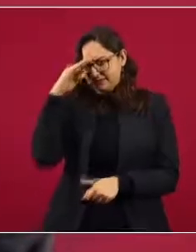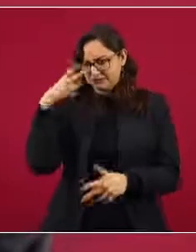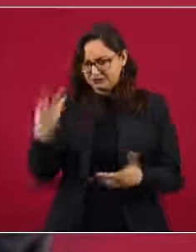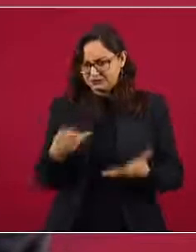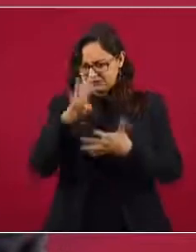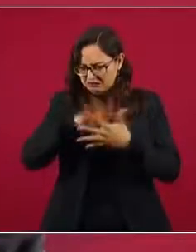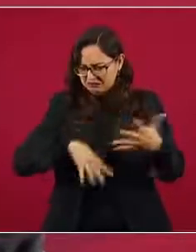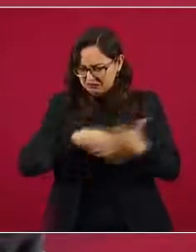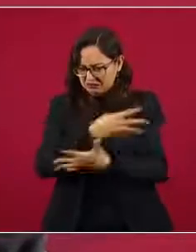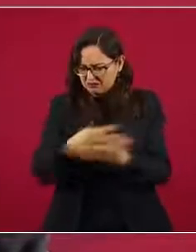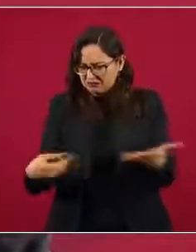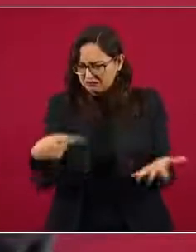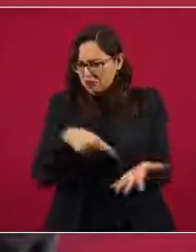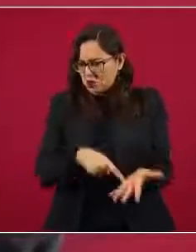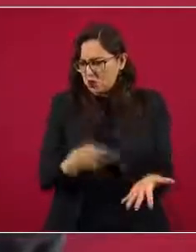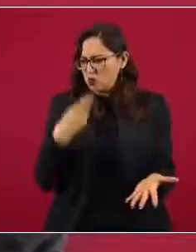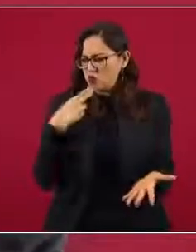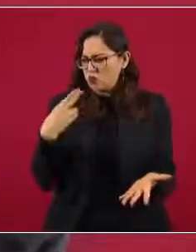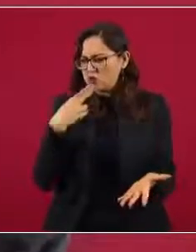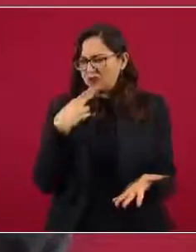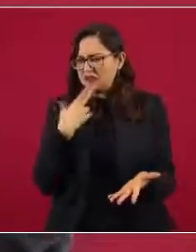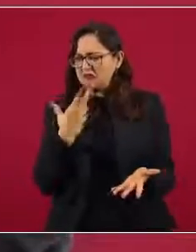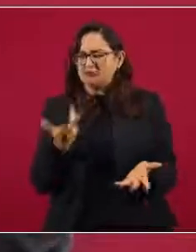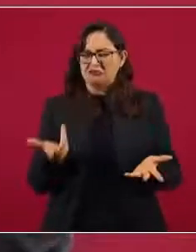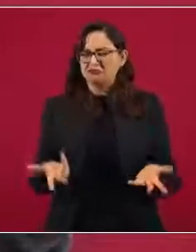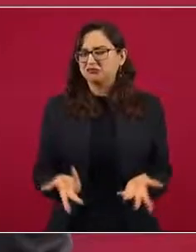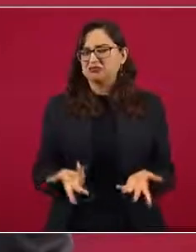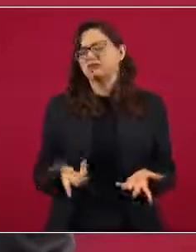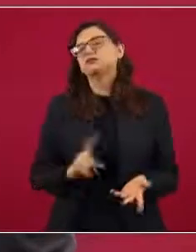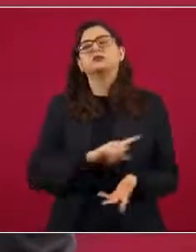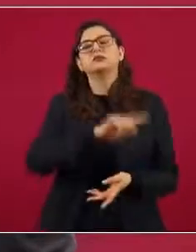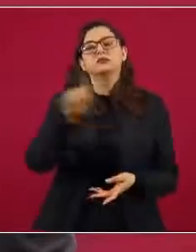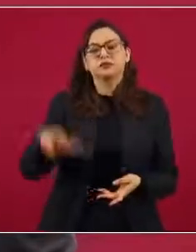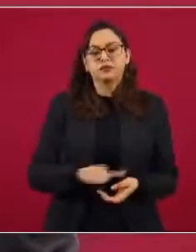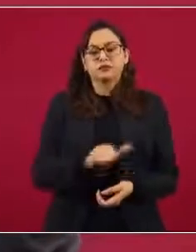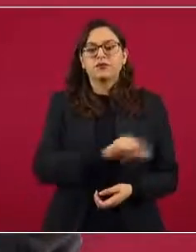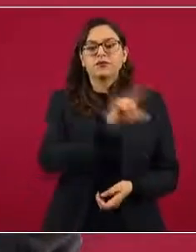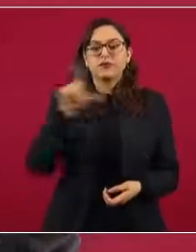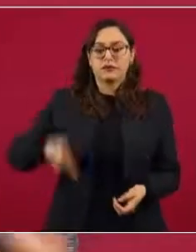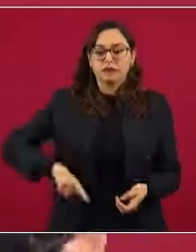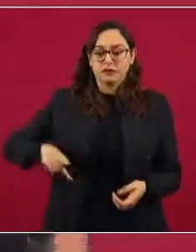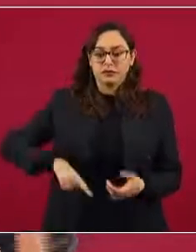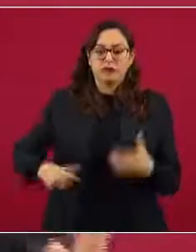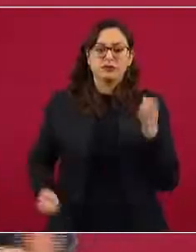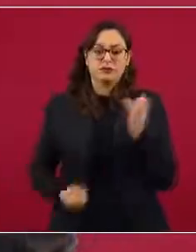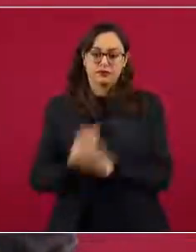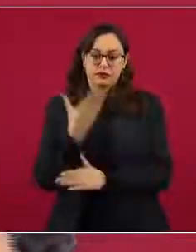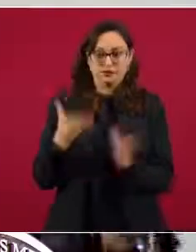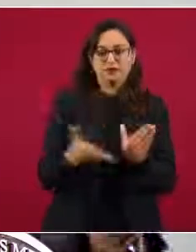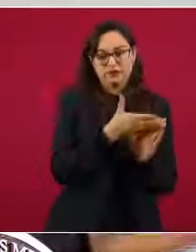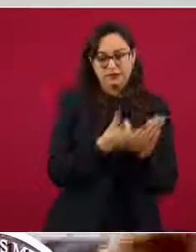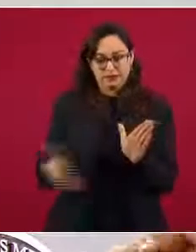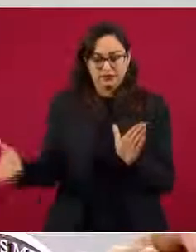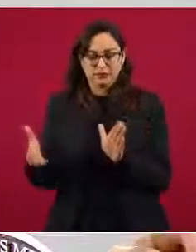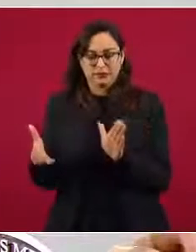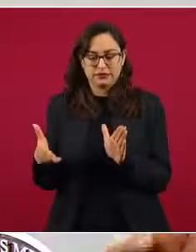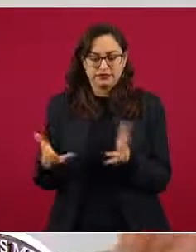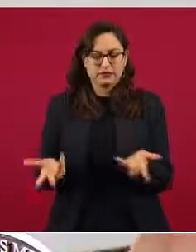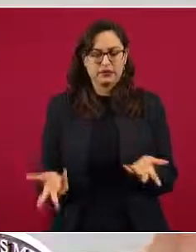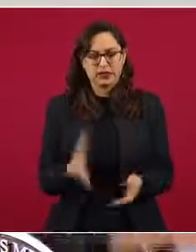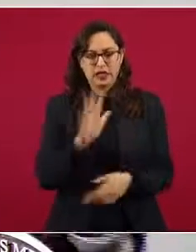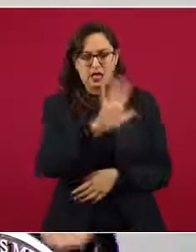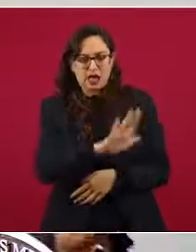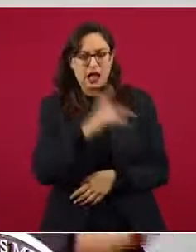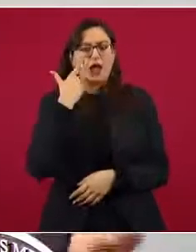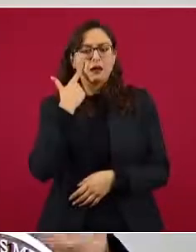esta cartilla electrónica de vacunación, y cuando empezamos en esta administración, justo el punto era